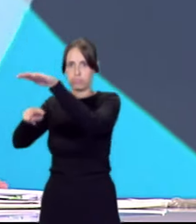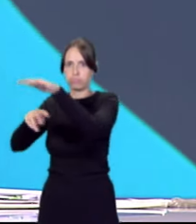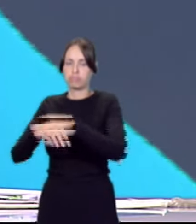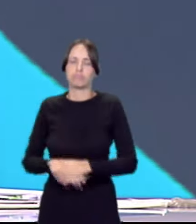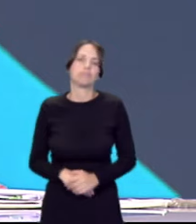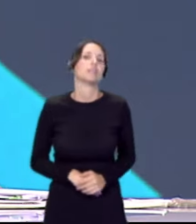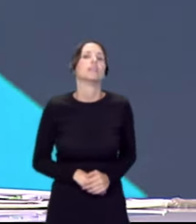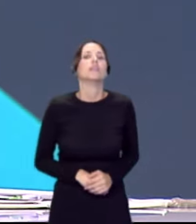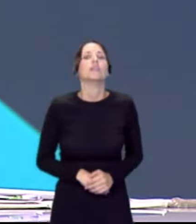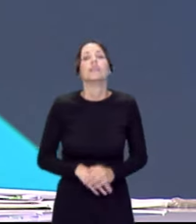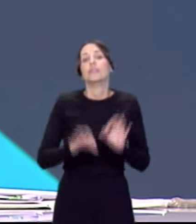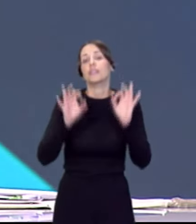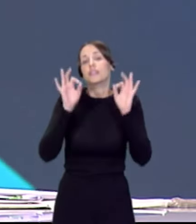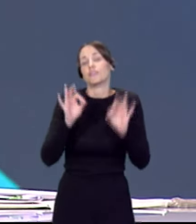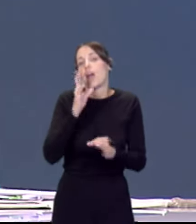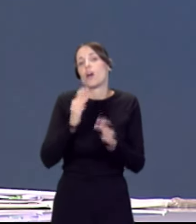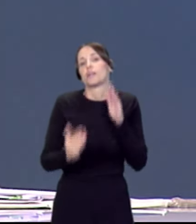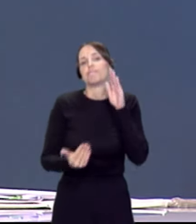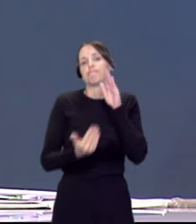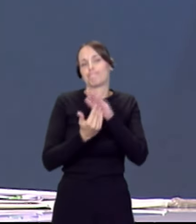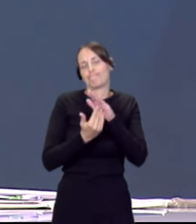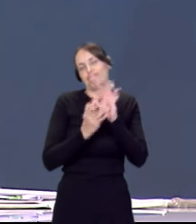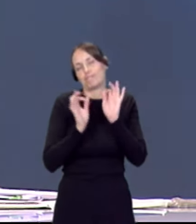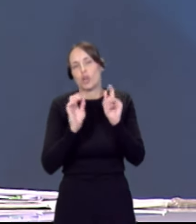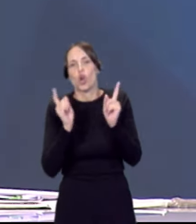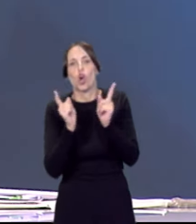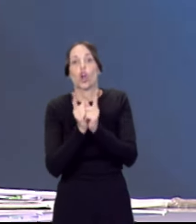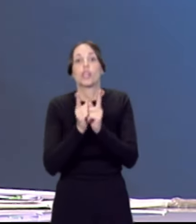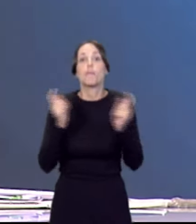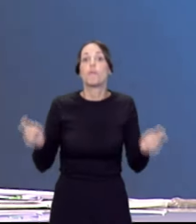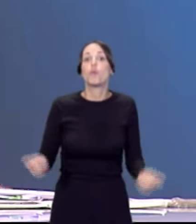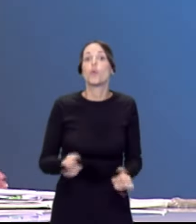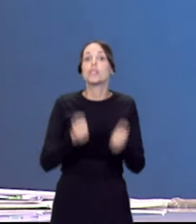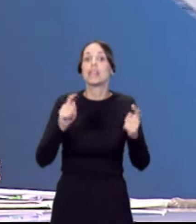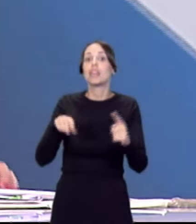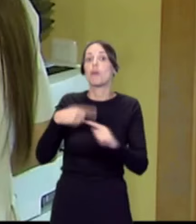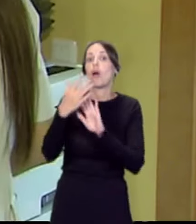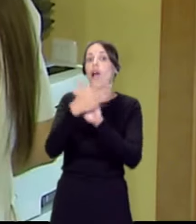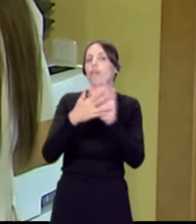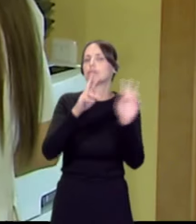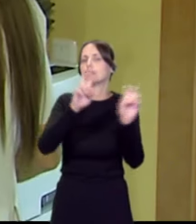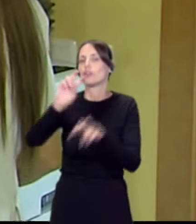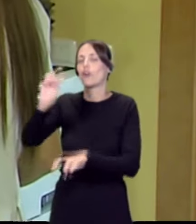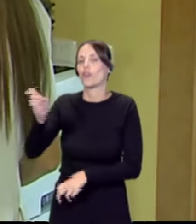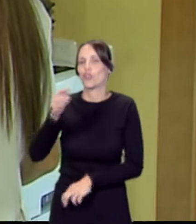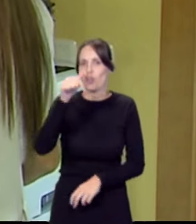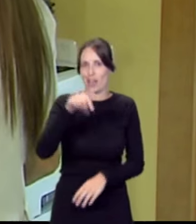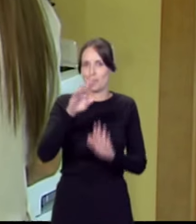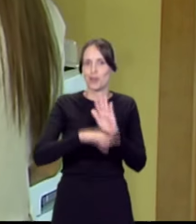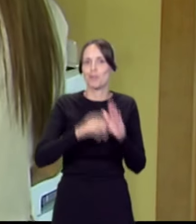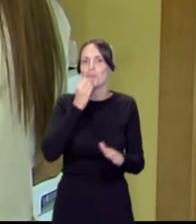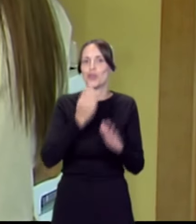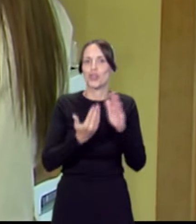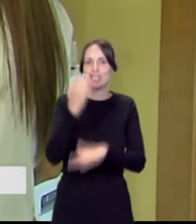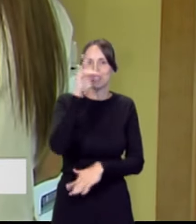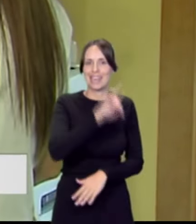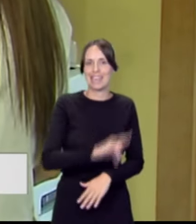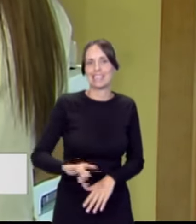Bueno, pues en este minuto de la mañana hacemos una pequeña pausa para la publicidad, pero regresamos con muchos más asuntos aquí en Buenos Días, Canarias.